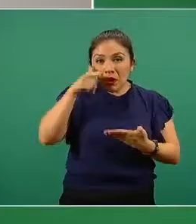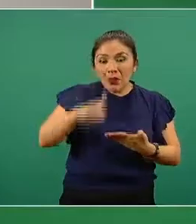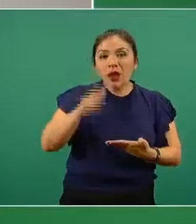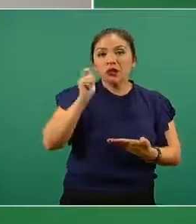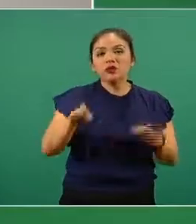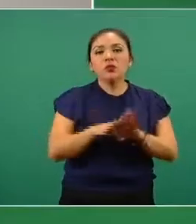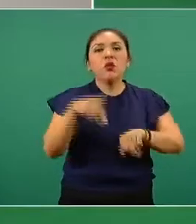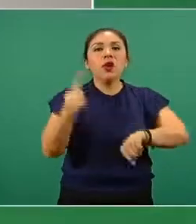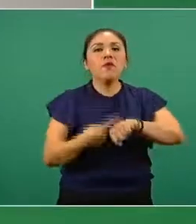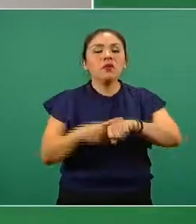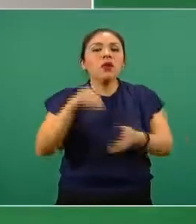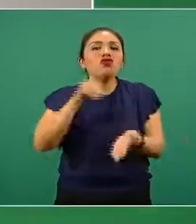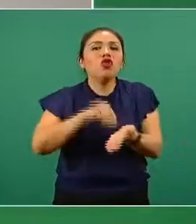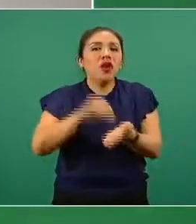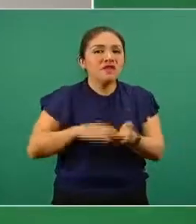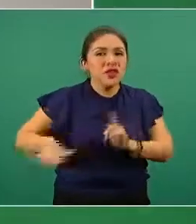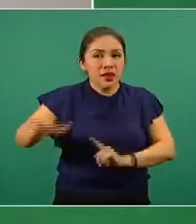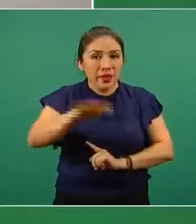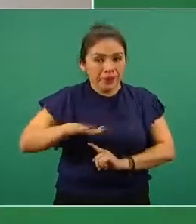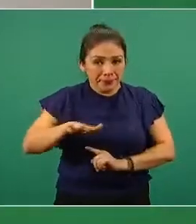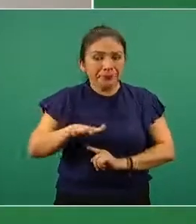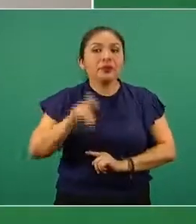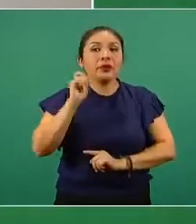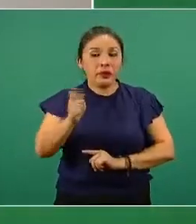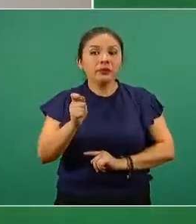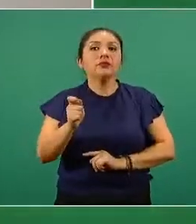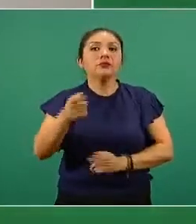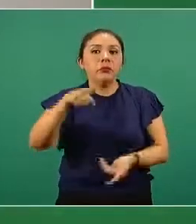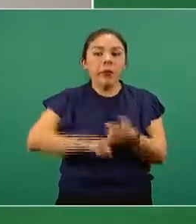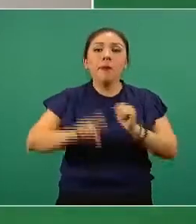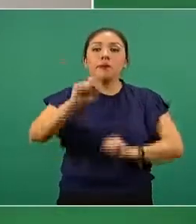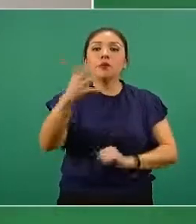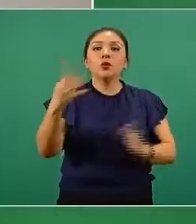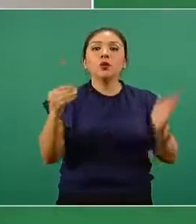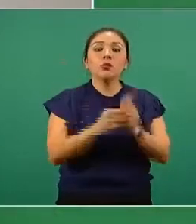la epidemia activa, los casos activos que representan a